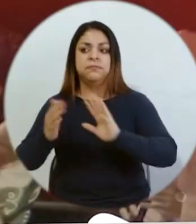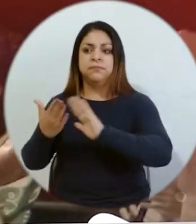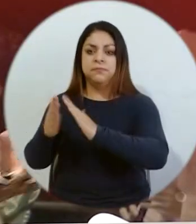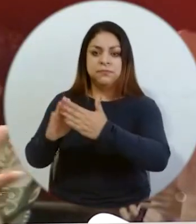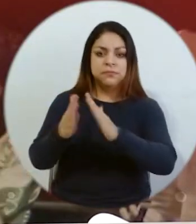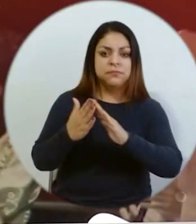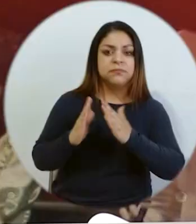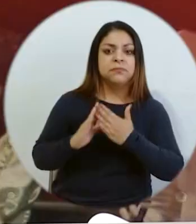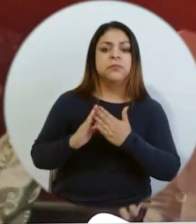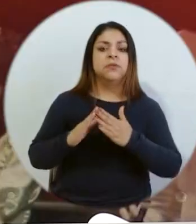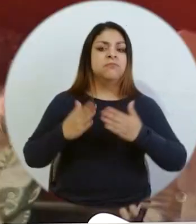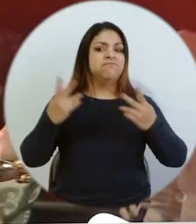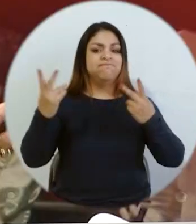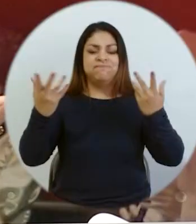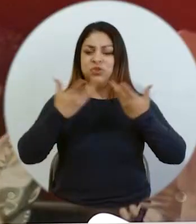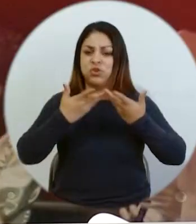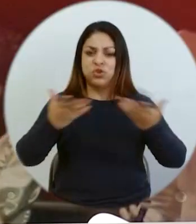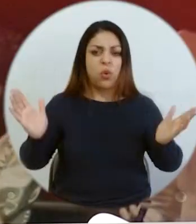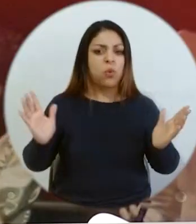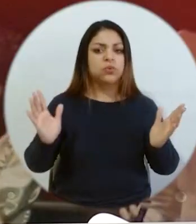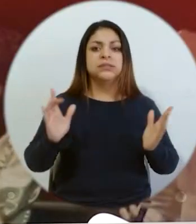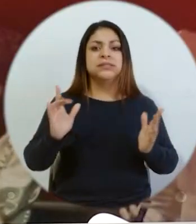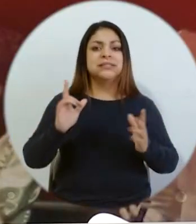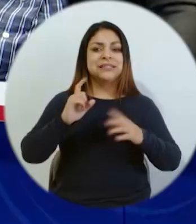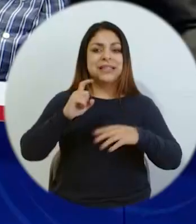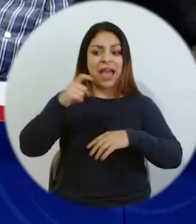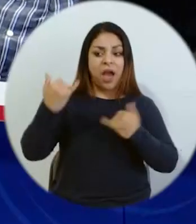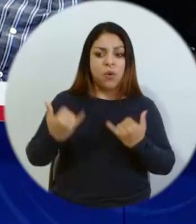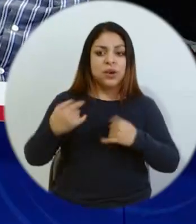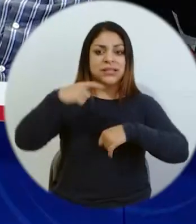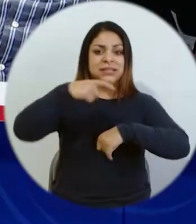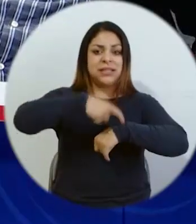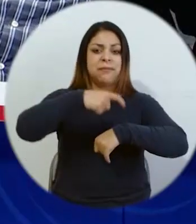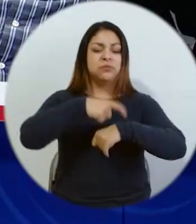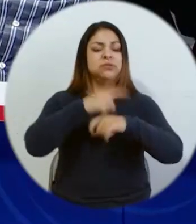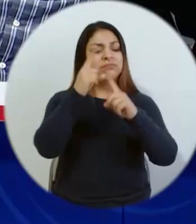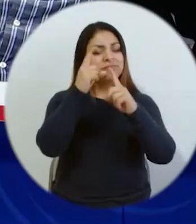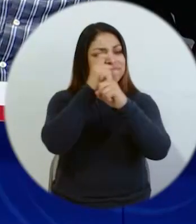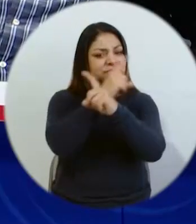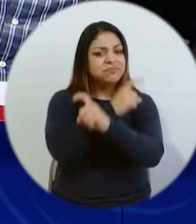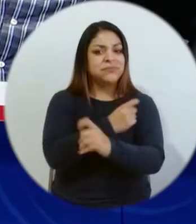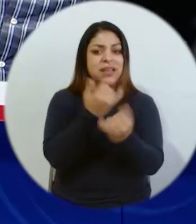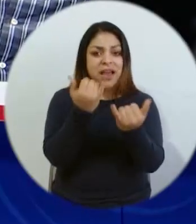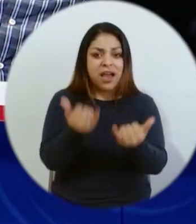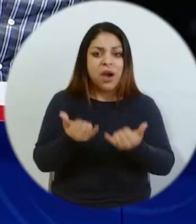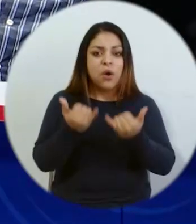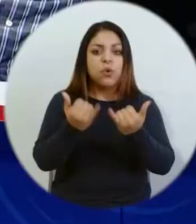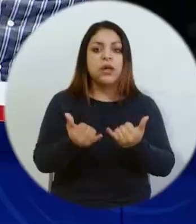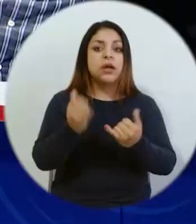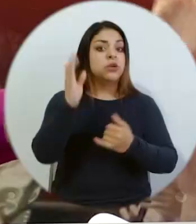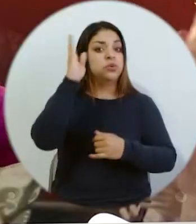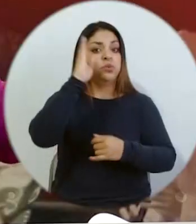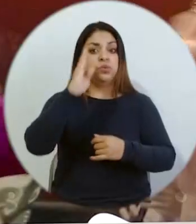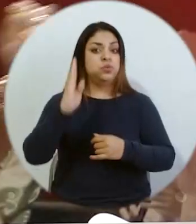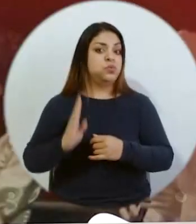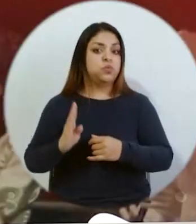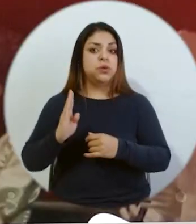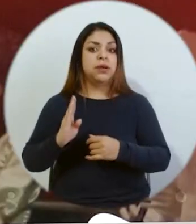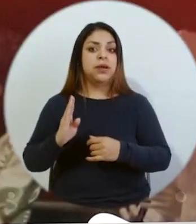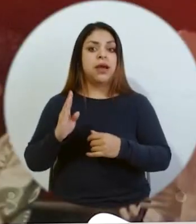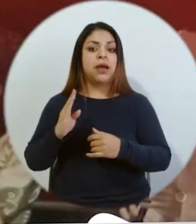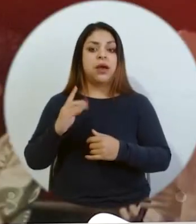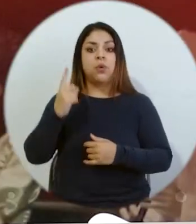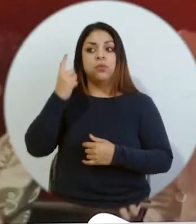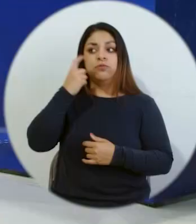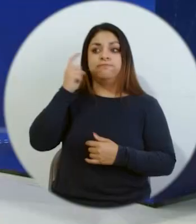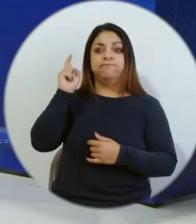sector privado, la comunidad entera. En tiempos tan complejos como estos, nunca habrá un funcionario de la